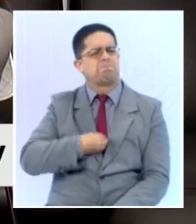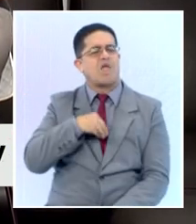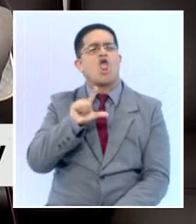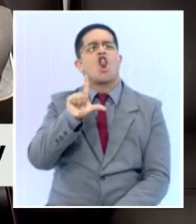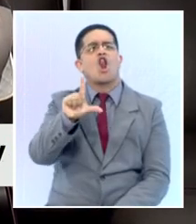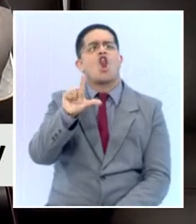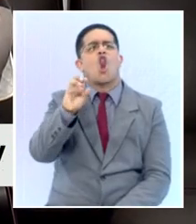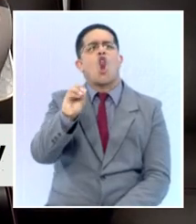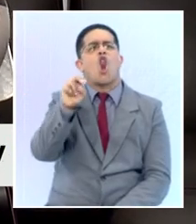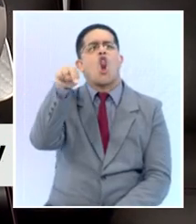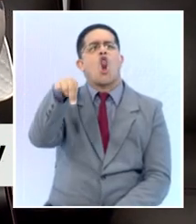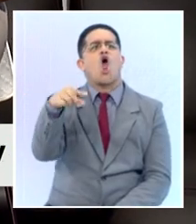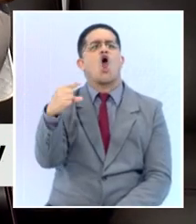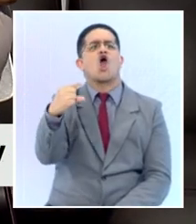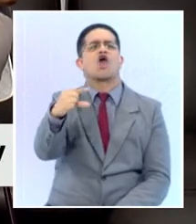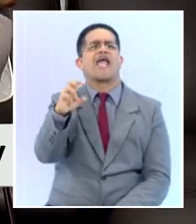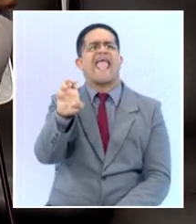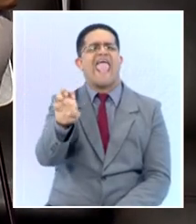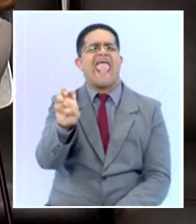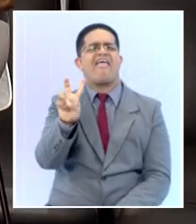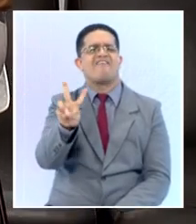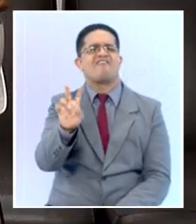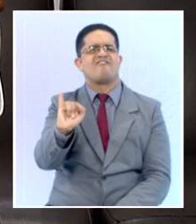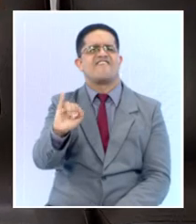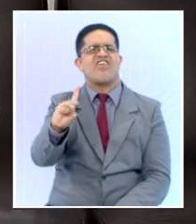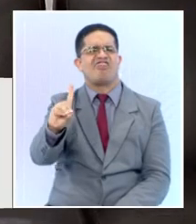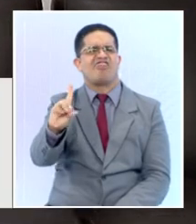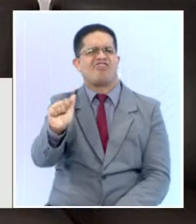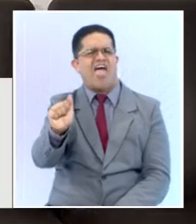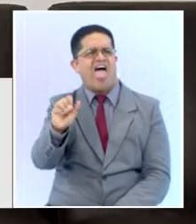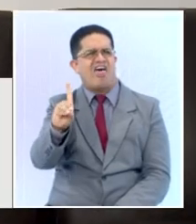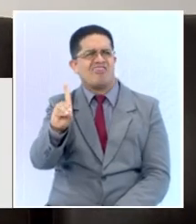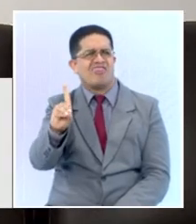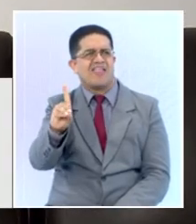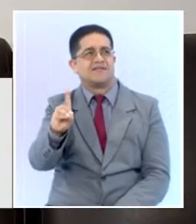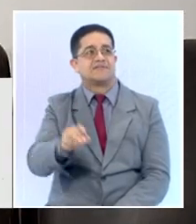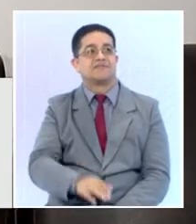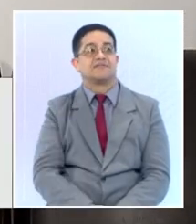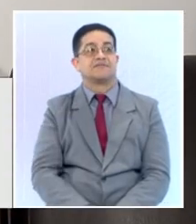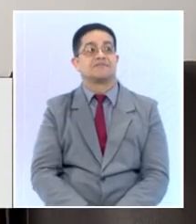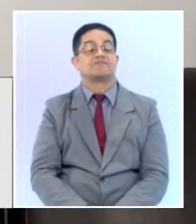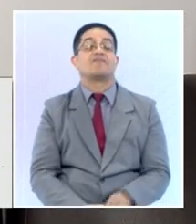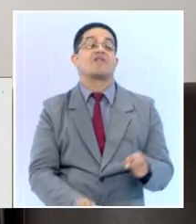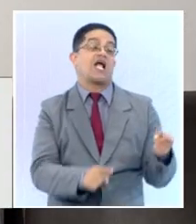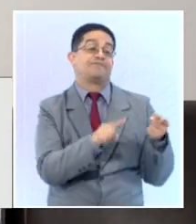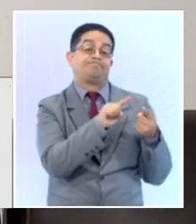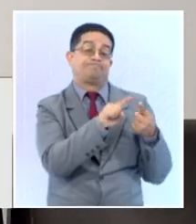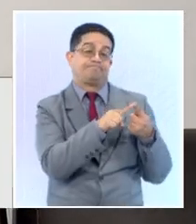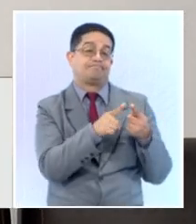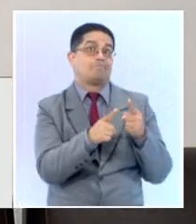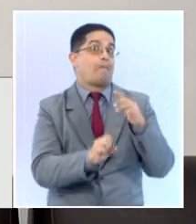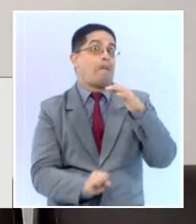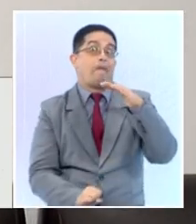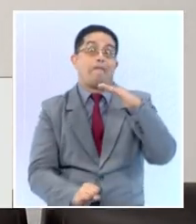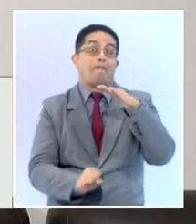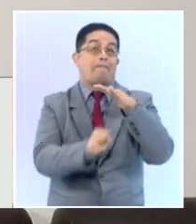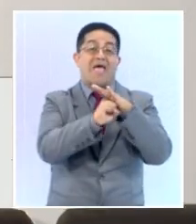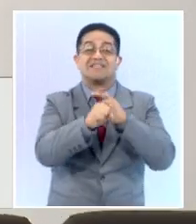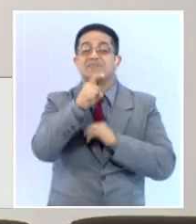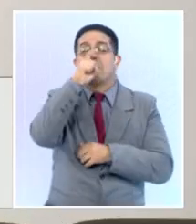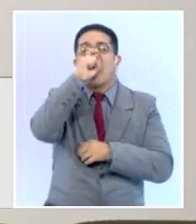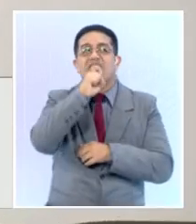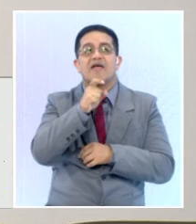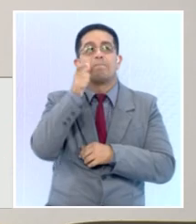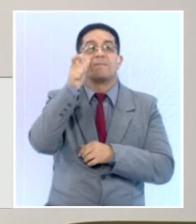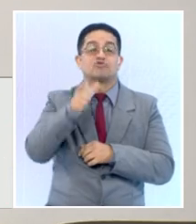longevidad la longevidad es la máxima edad posible que alcanza el ser humano